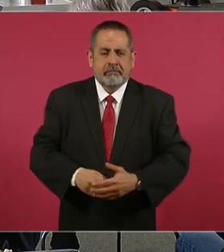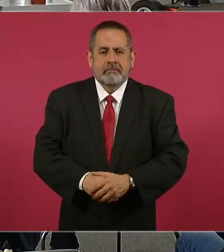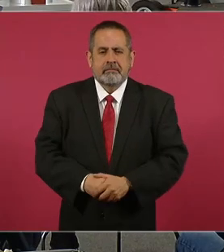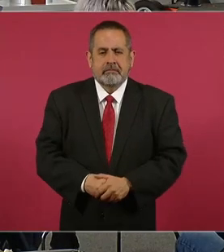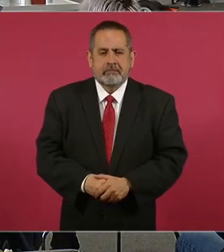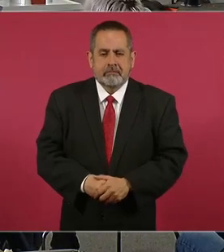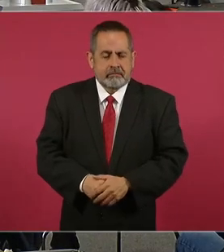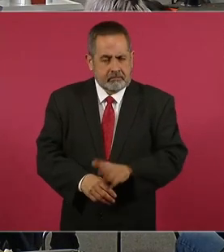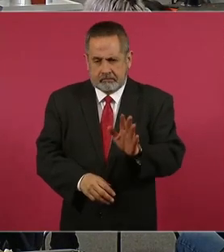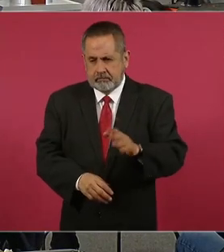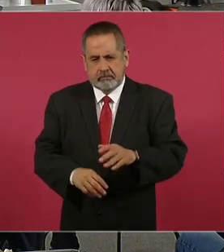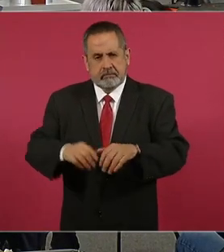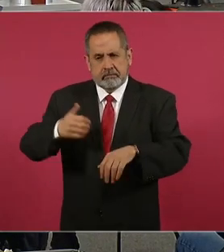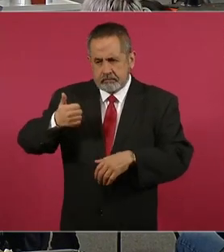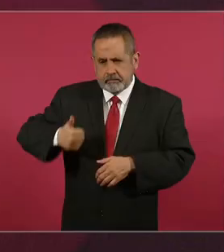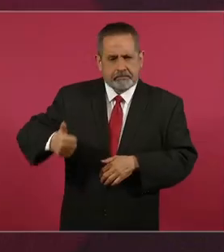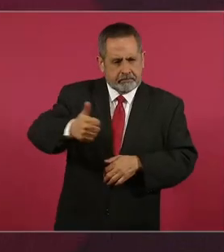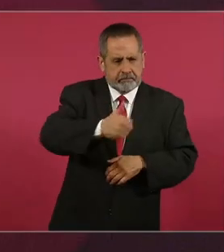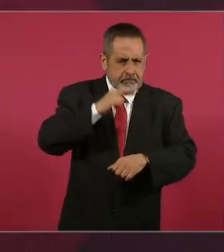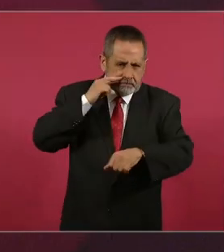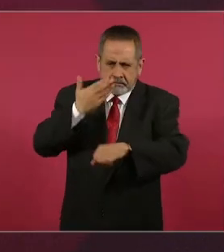O que asuman ellos también